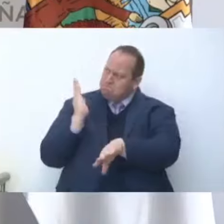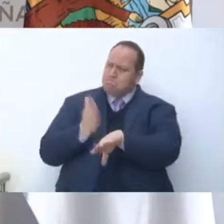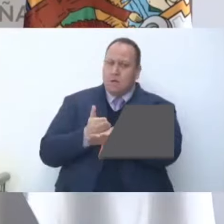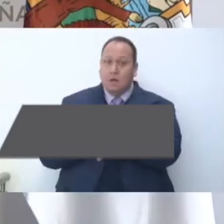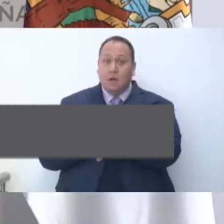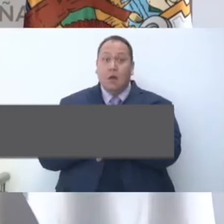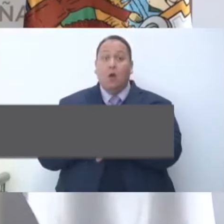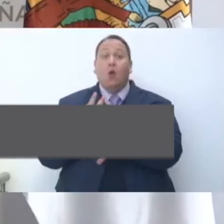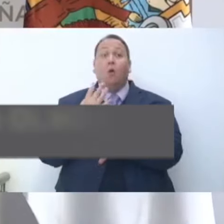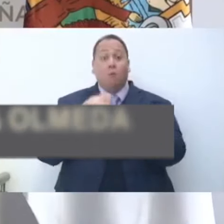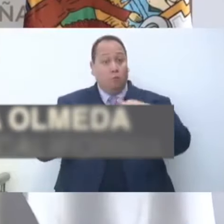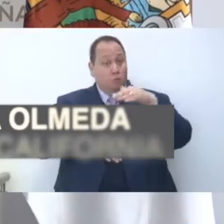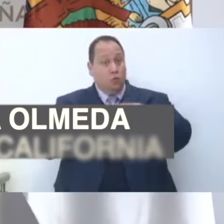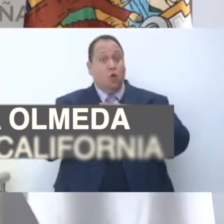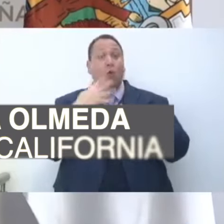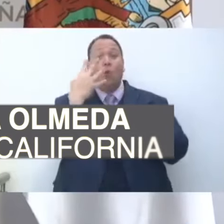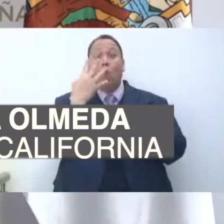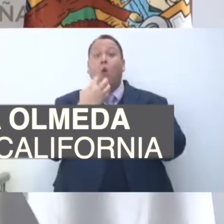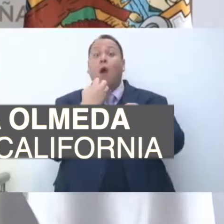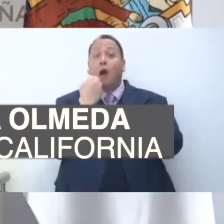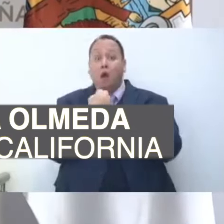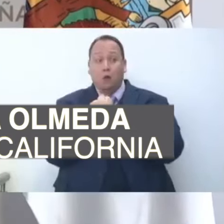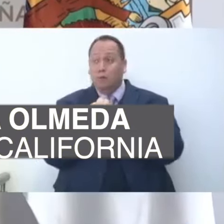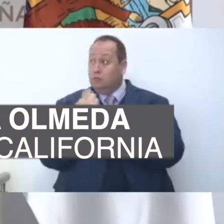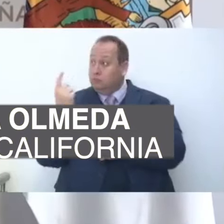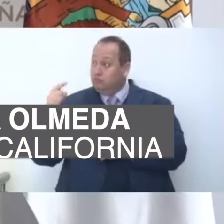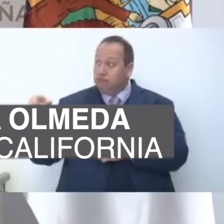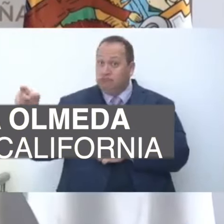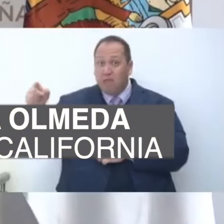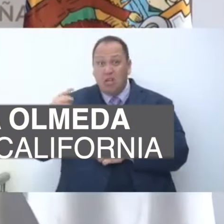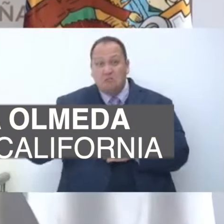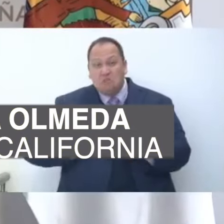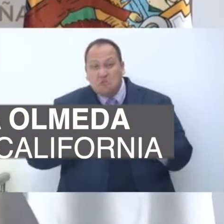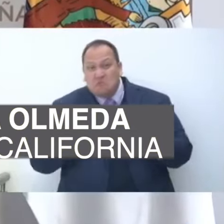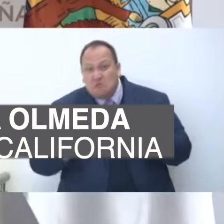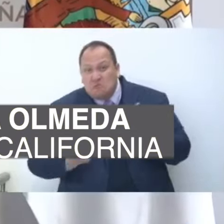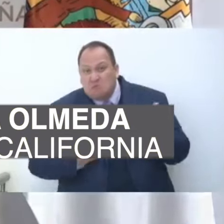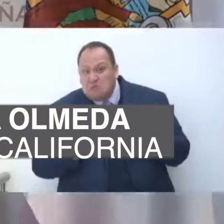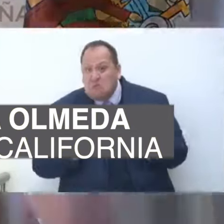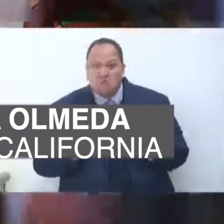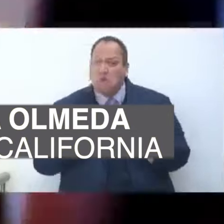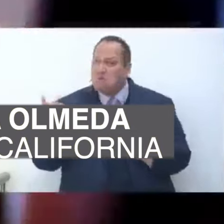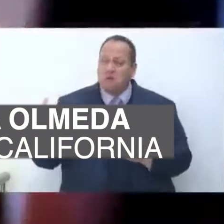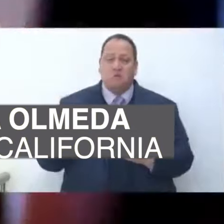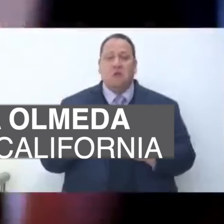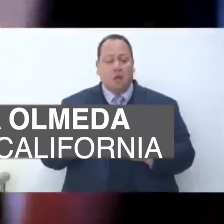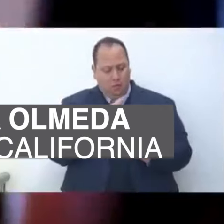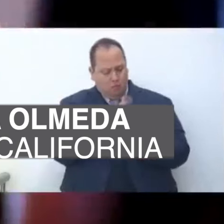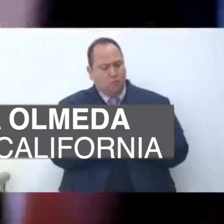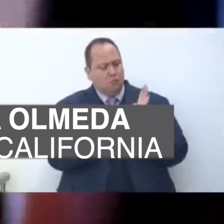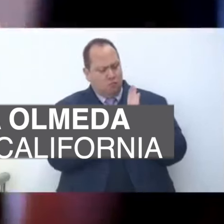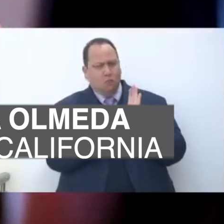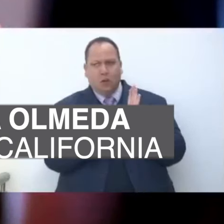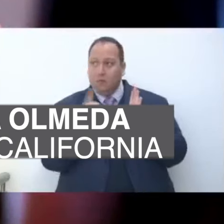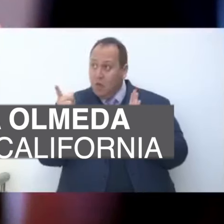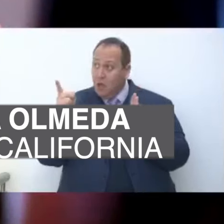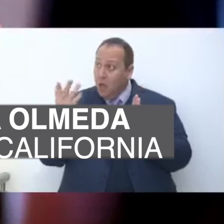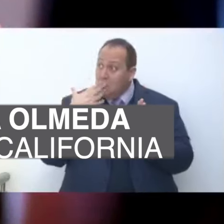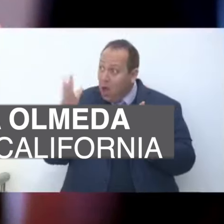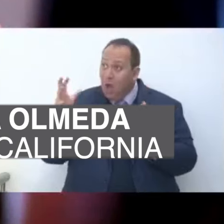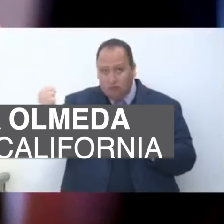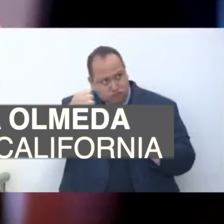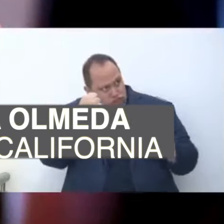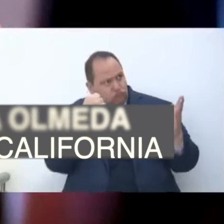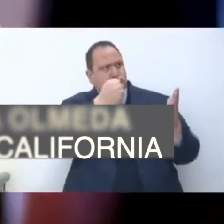hasta 4 años de prisión a quienes cometan ciertos abusos incluidos en la ley, entre ellos las